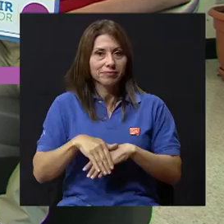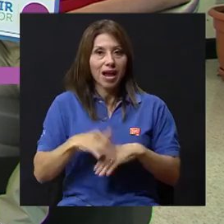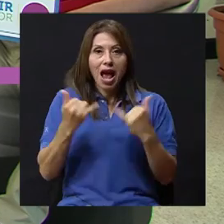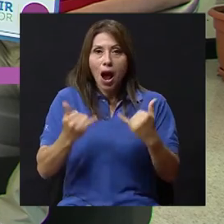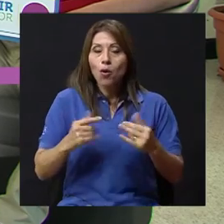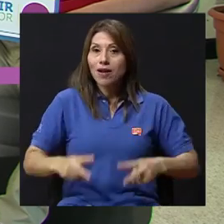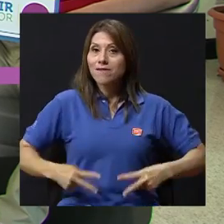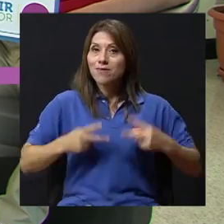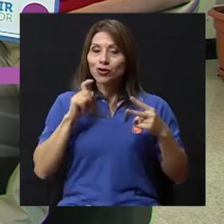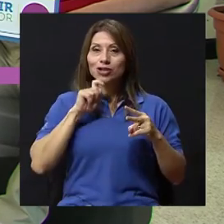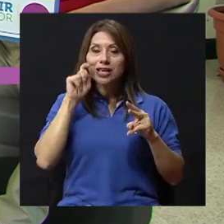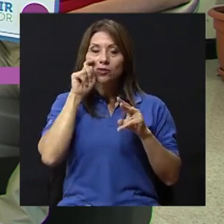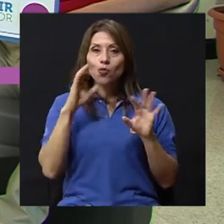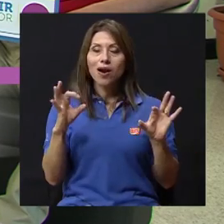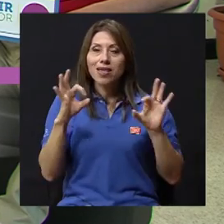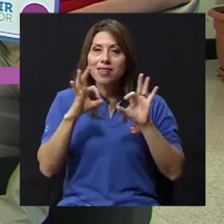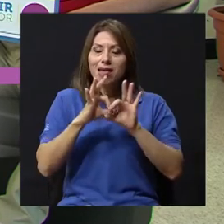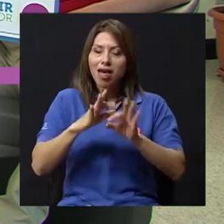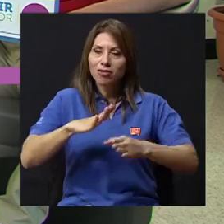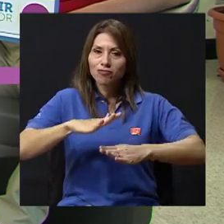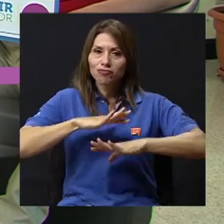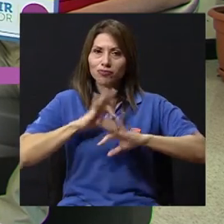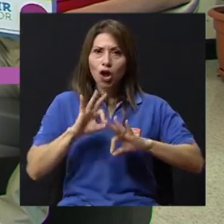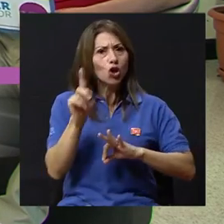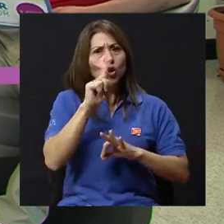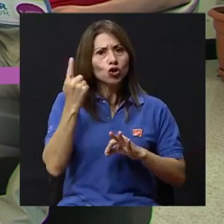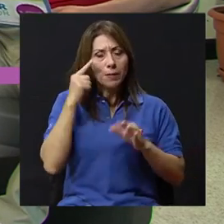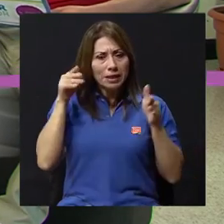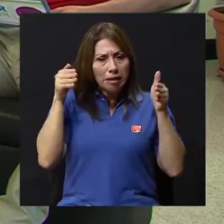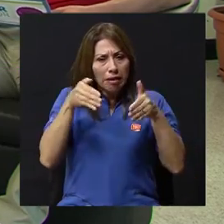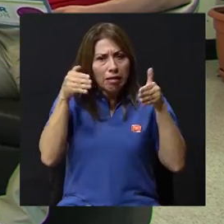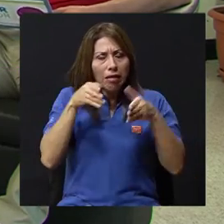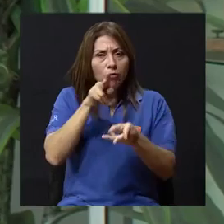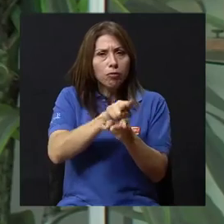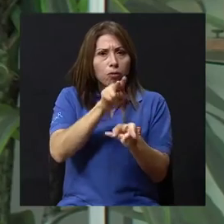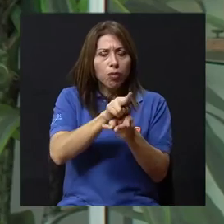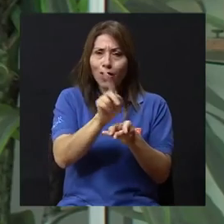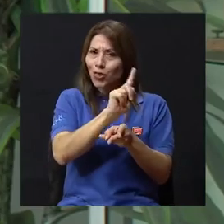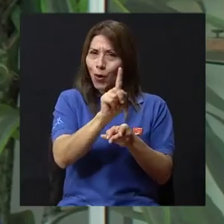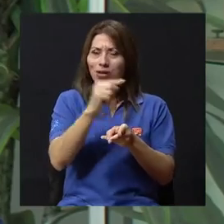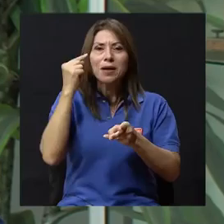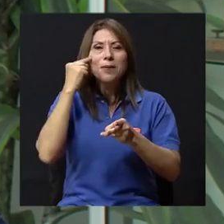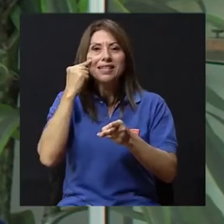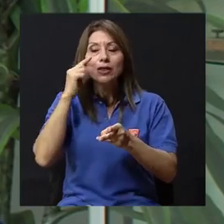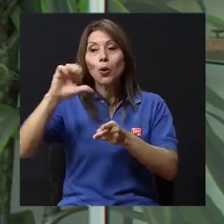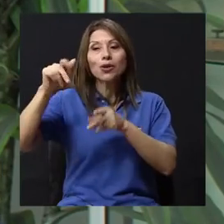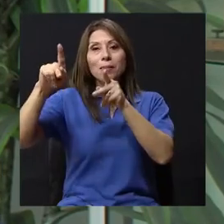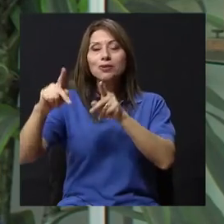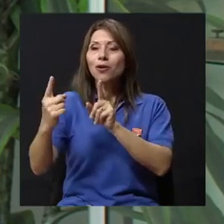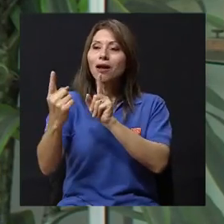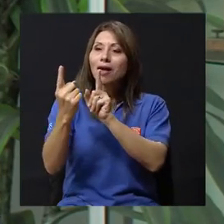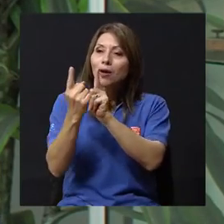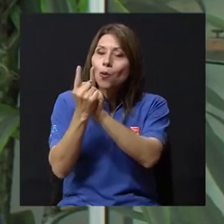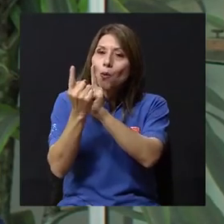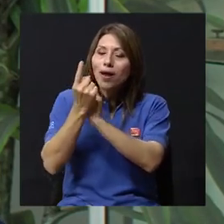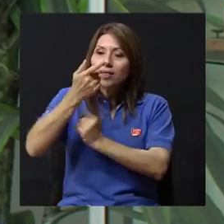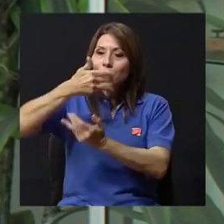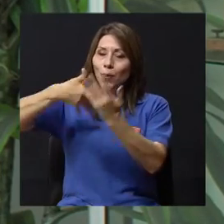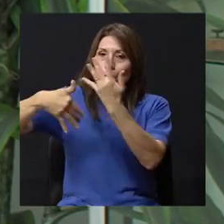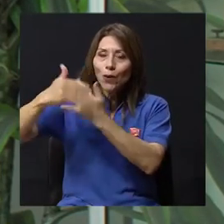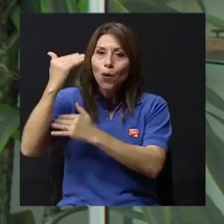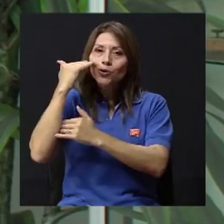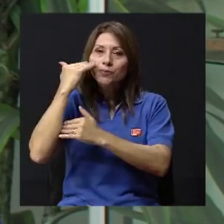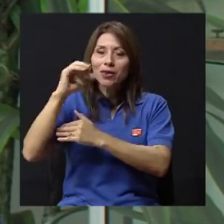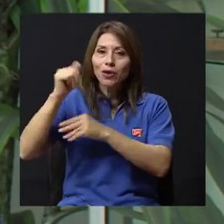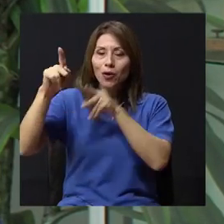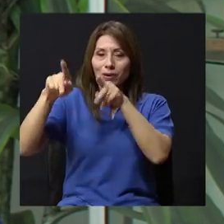Vive una sexualidad más plena, más integral, no tan centrada en el coito, sino más centrada en el encuentro con la otra persona, en el conocimiento de la